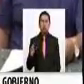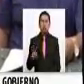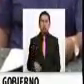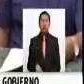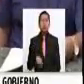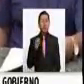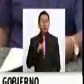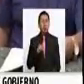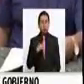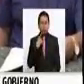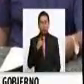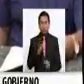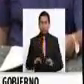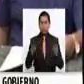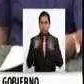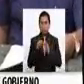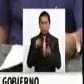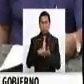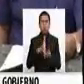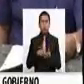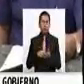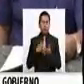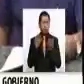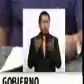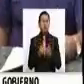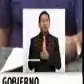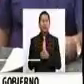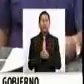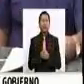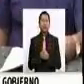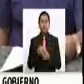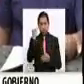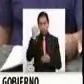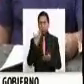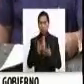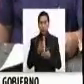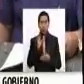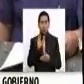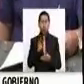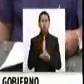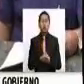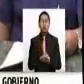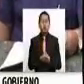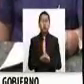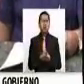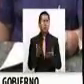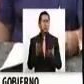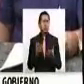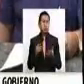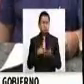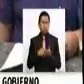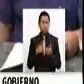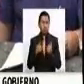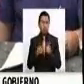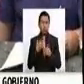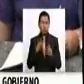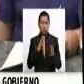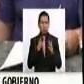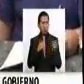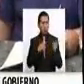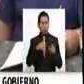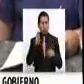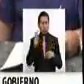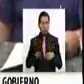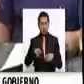si yo destaco fundamentalmente esta iniciativa primero se la conversó con brasil y